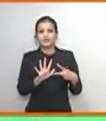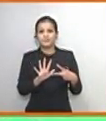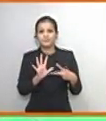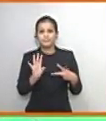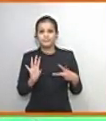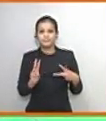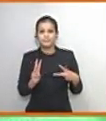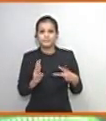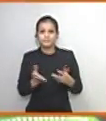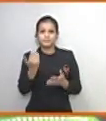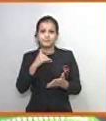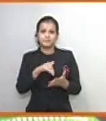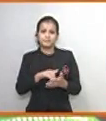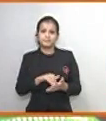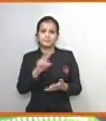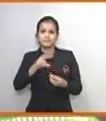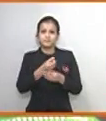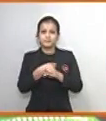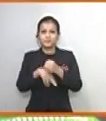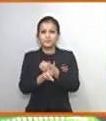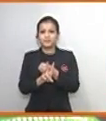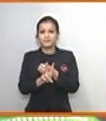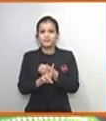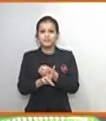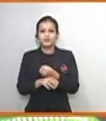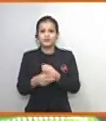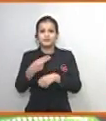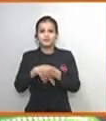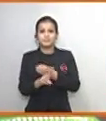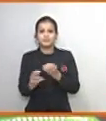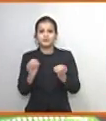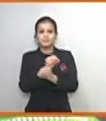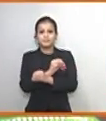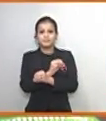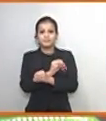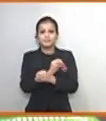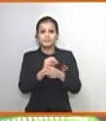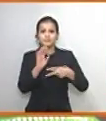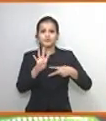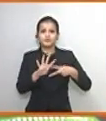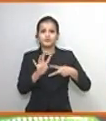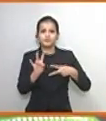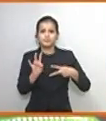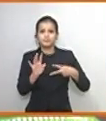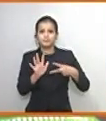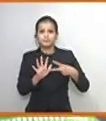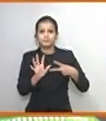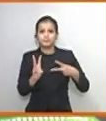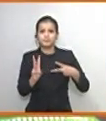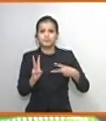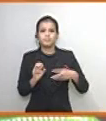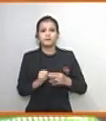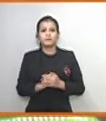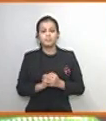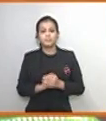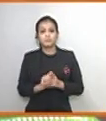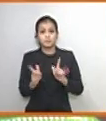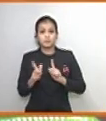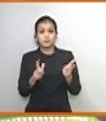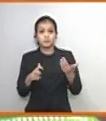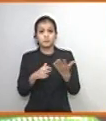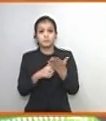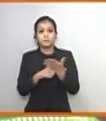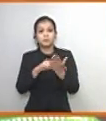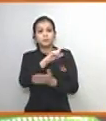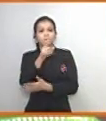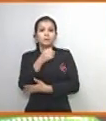es el 56. Los números ganadores en premiados y premiados mix son 47 y 56. Con tu boleto en mano,